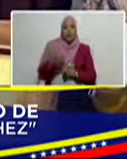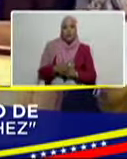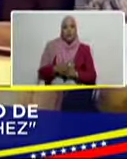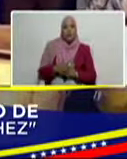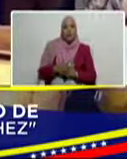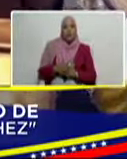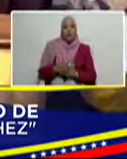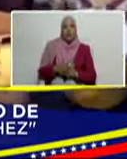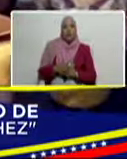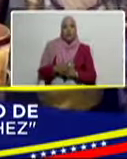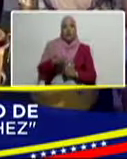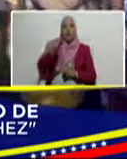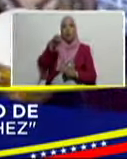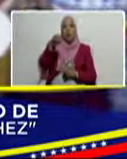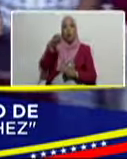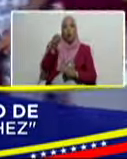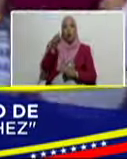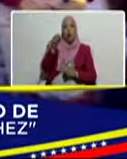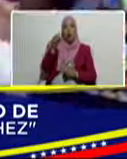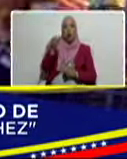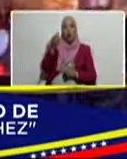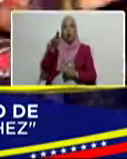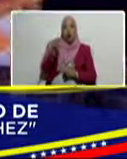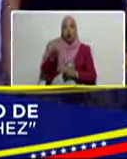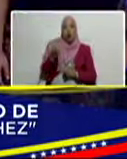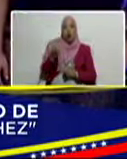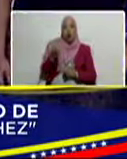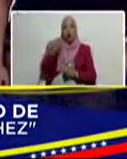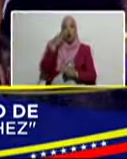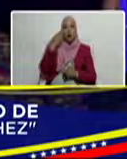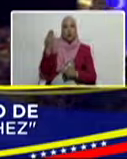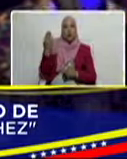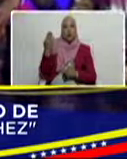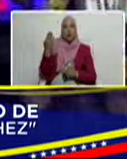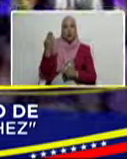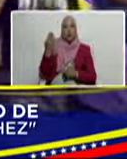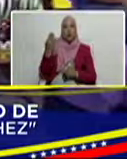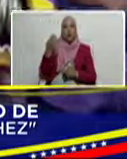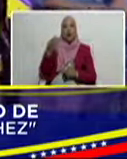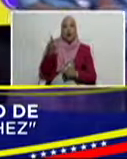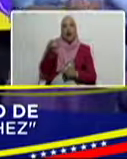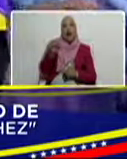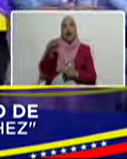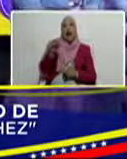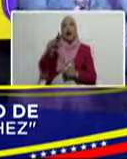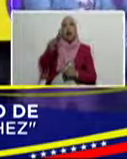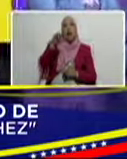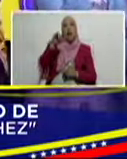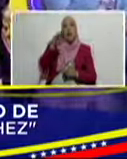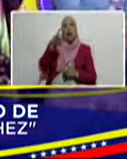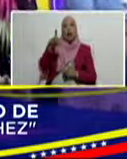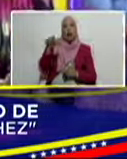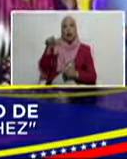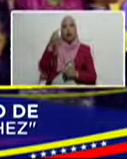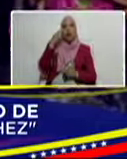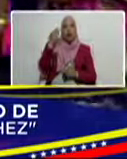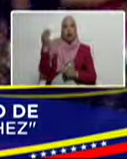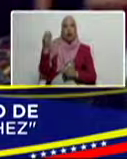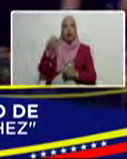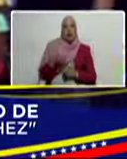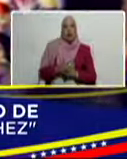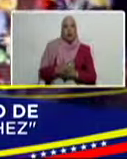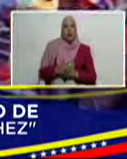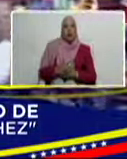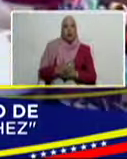Yvonne Thompson en el cumaco, Gabriela Pino en el cumaco, Amaya Chacón en el